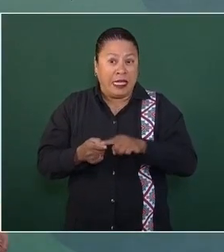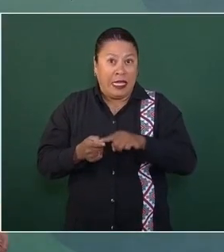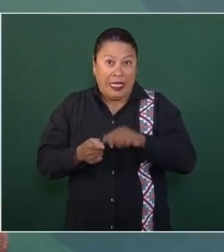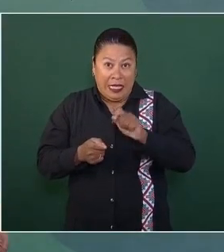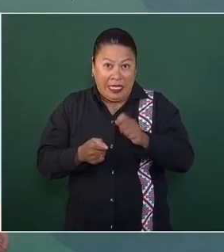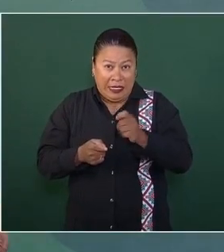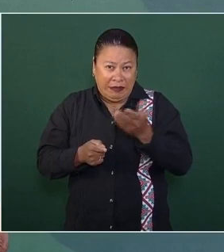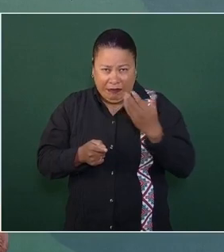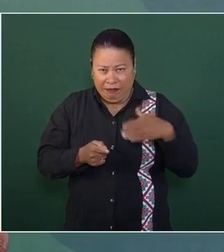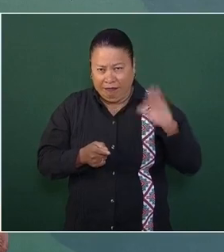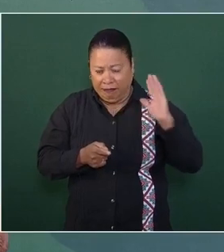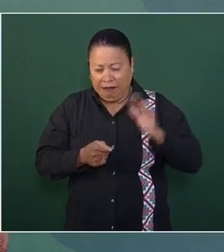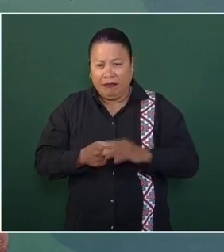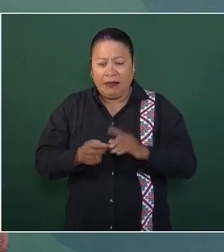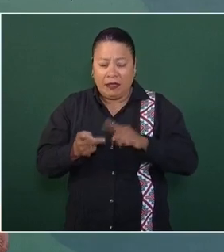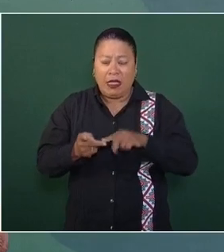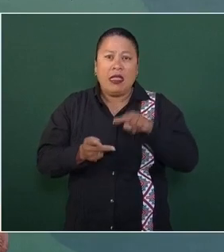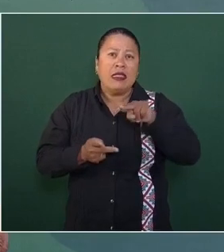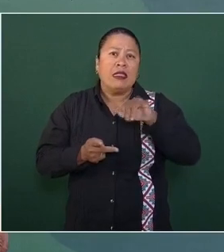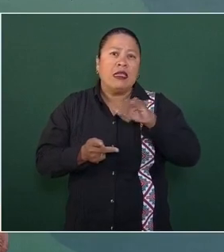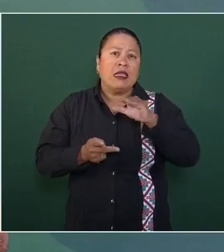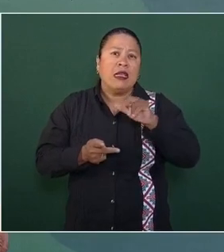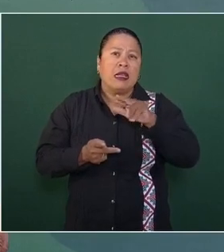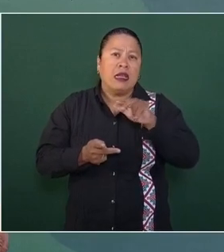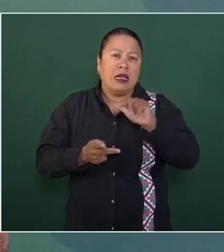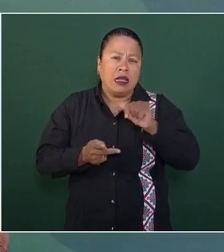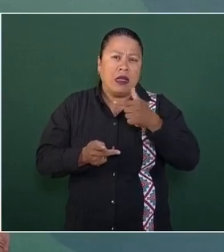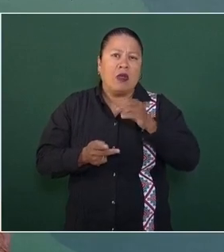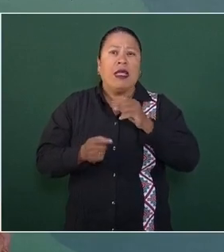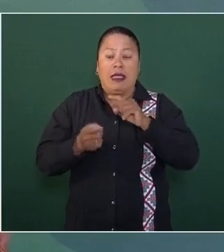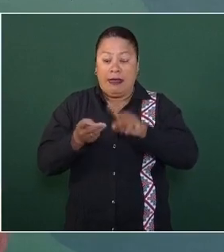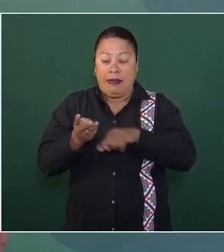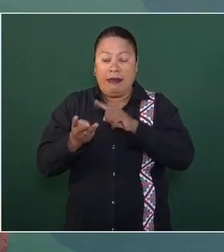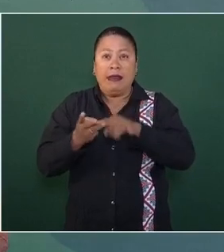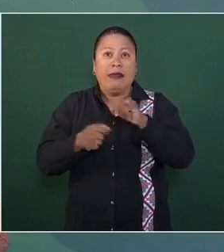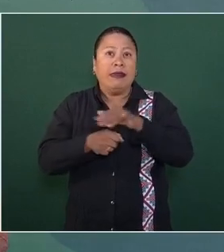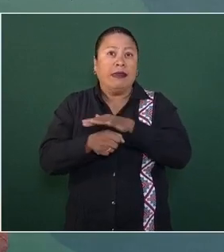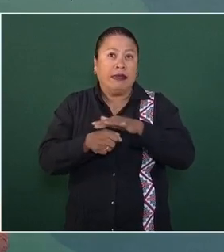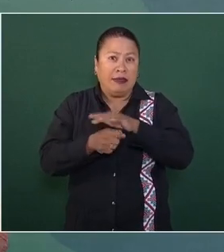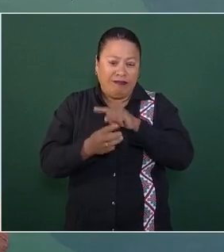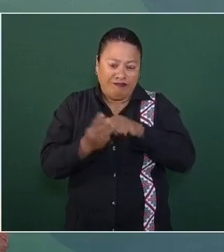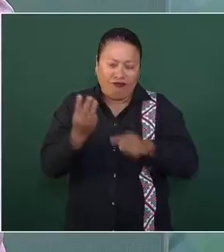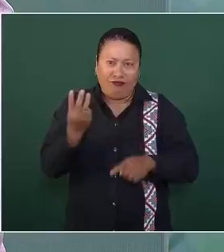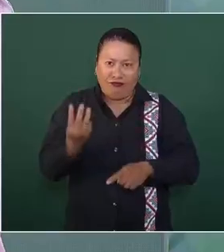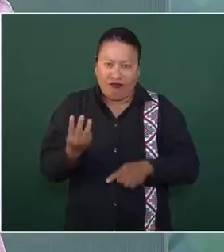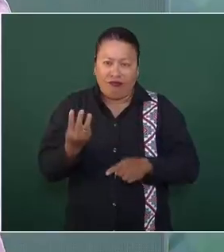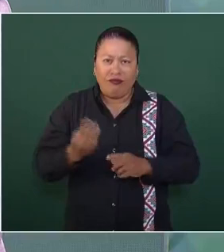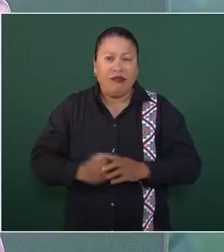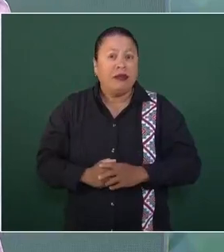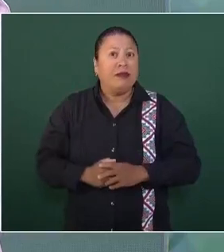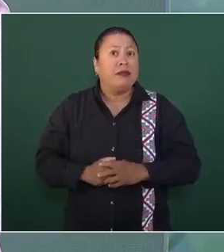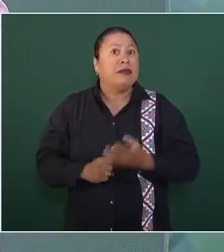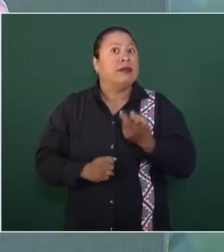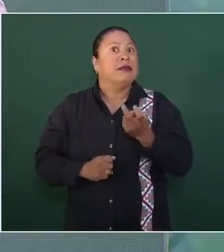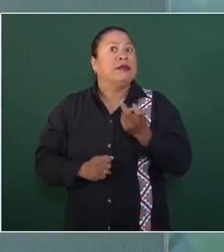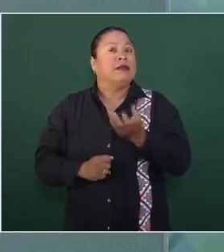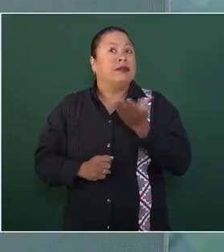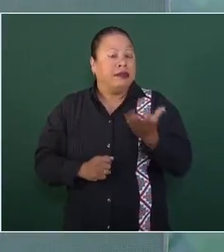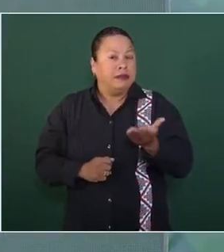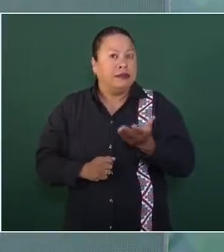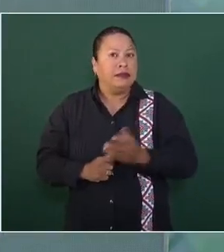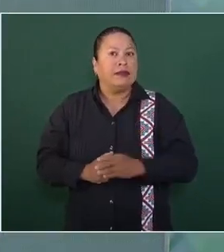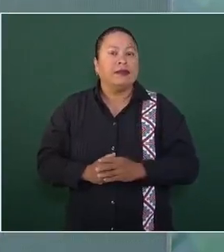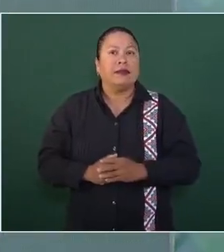Nicaragua y el Istmo de Tehuantepec incluso él